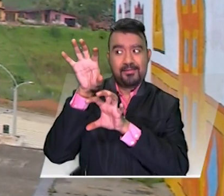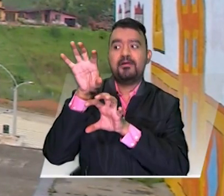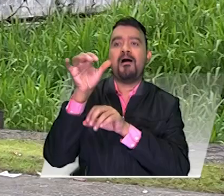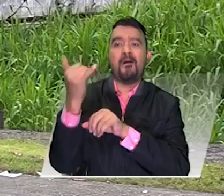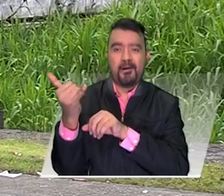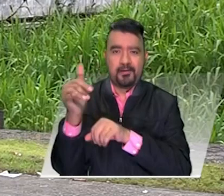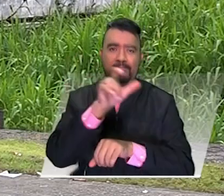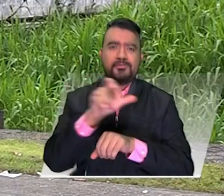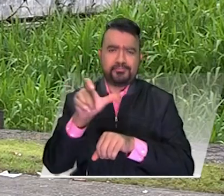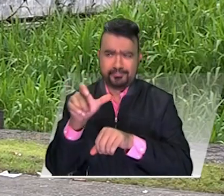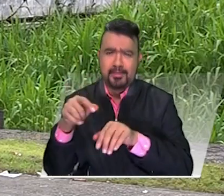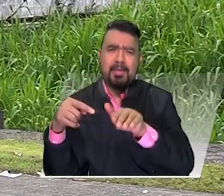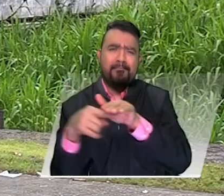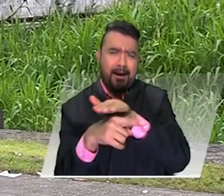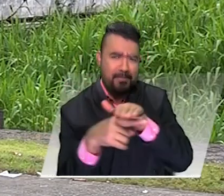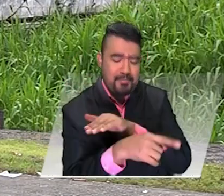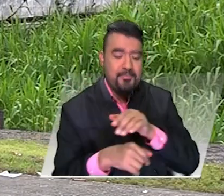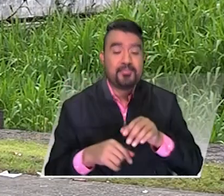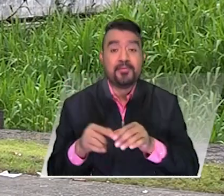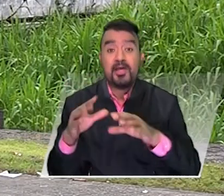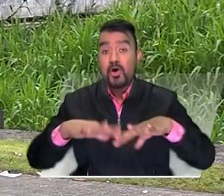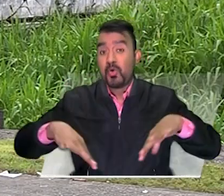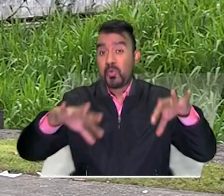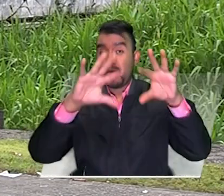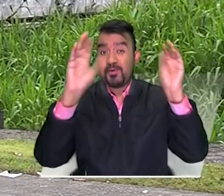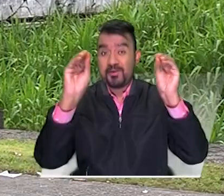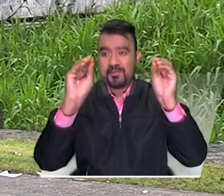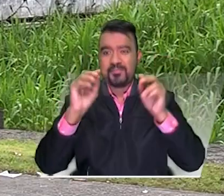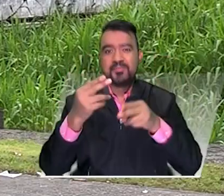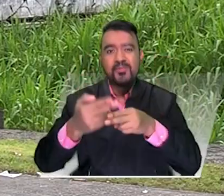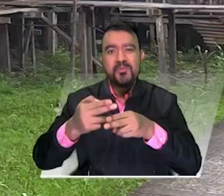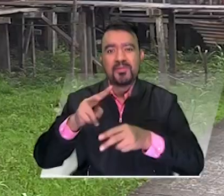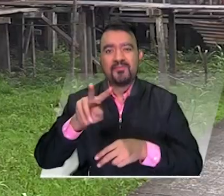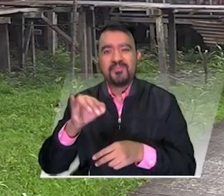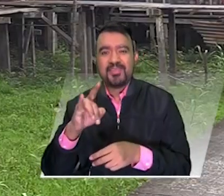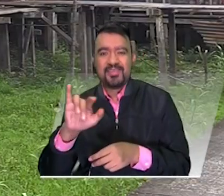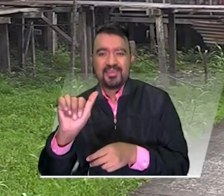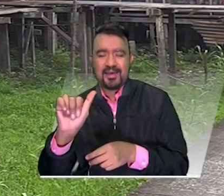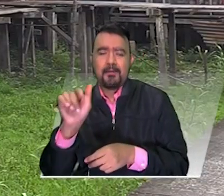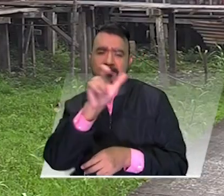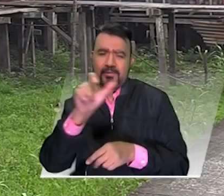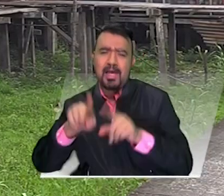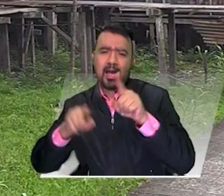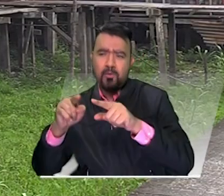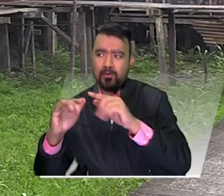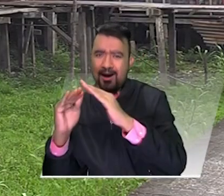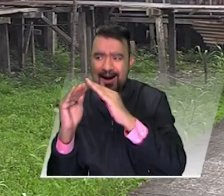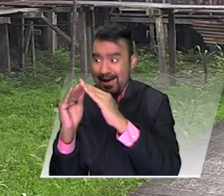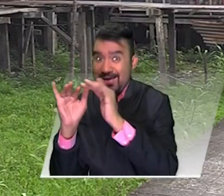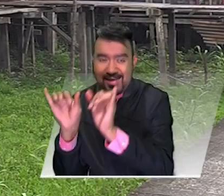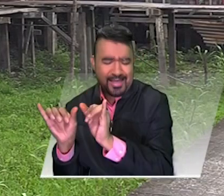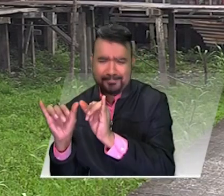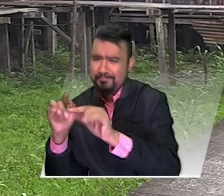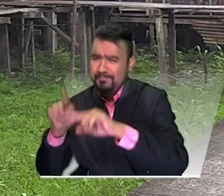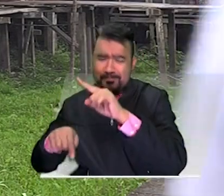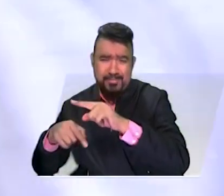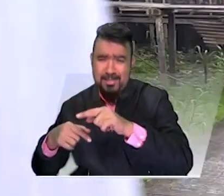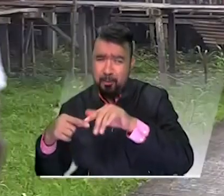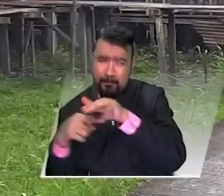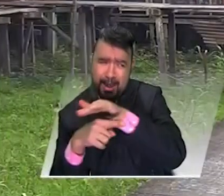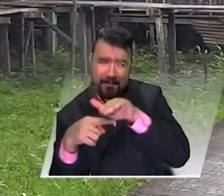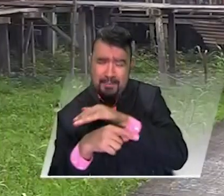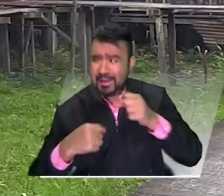y en el urabá vigía del fuerte municipio que comparte presiones con los vecinos habitantes de municipios del chocó en el atrato